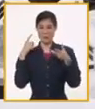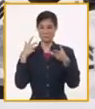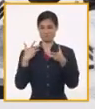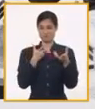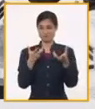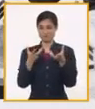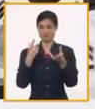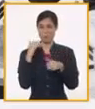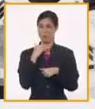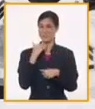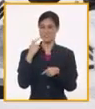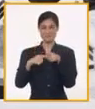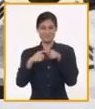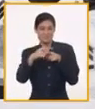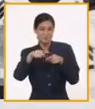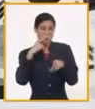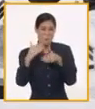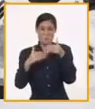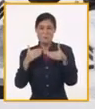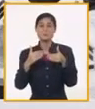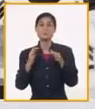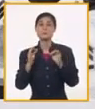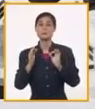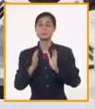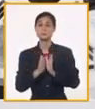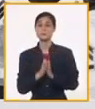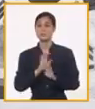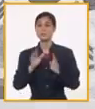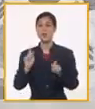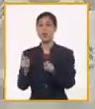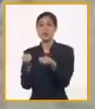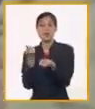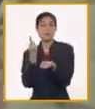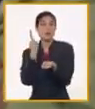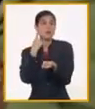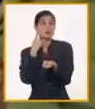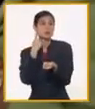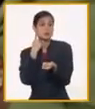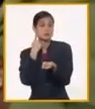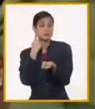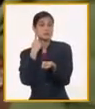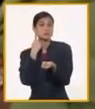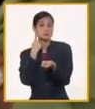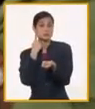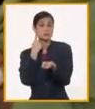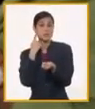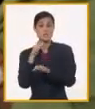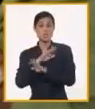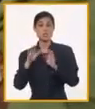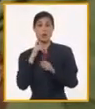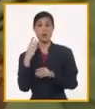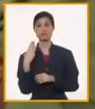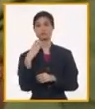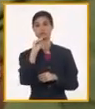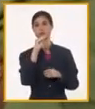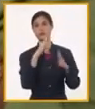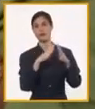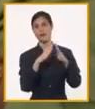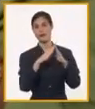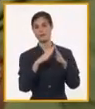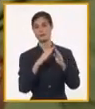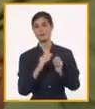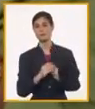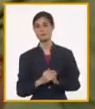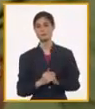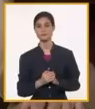Bueno, ahí estuve oyendo radio, viendo esto, bueno, voy para la casa. Cuando llego a la